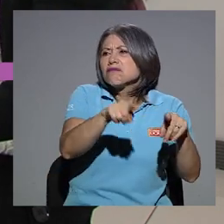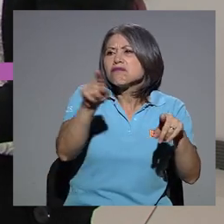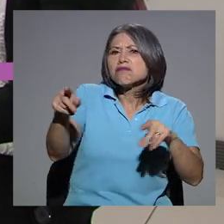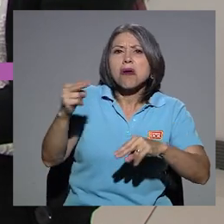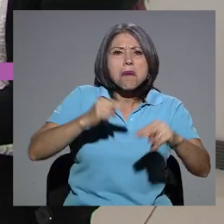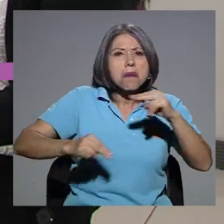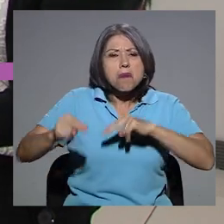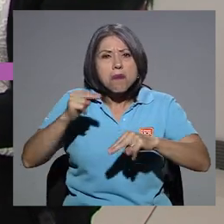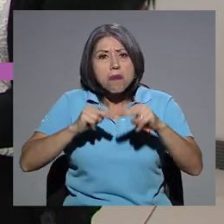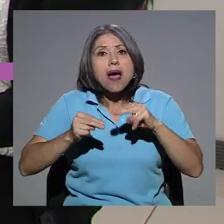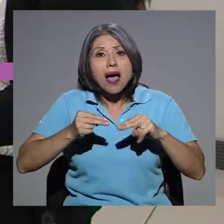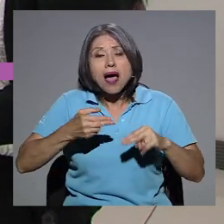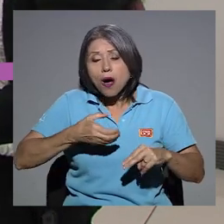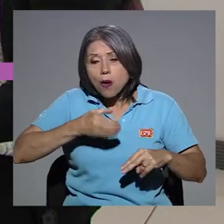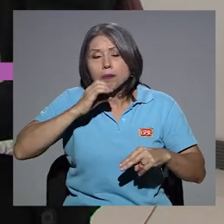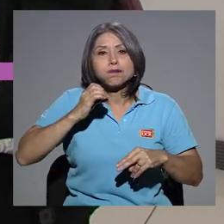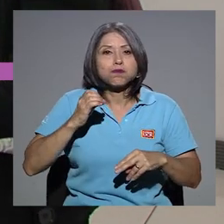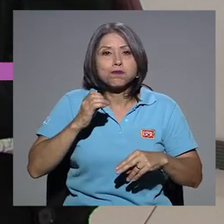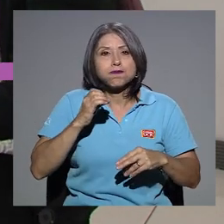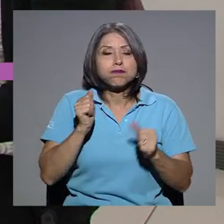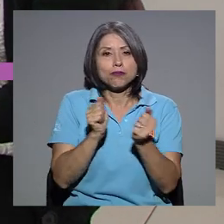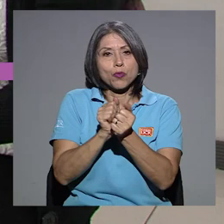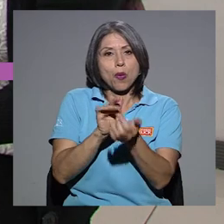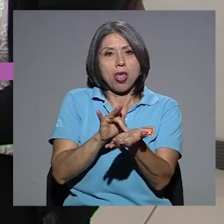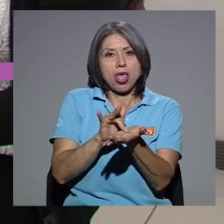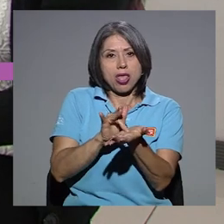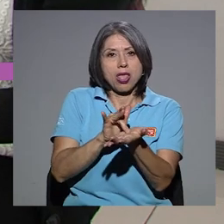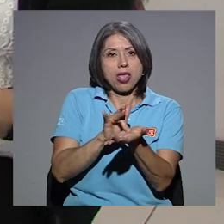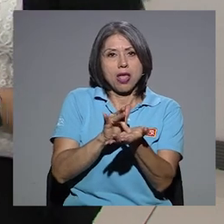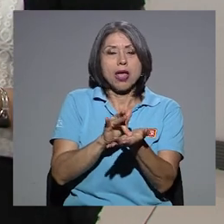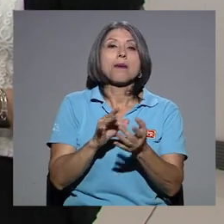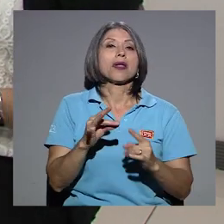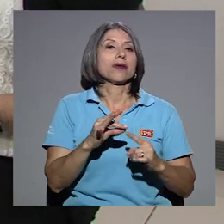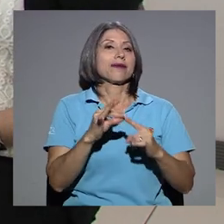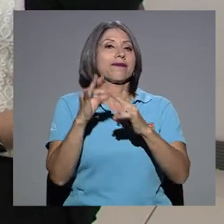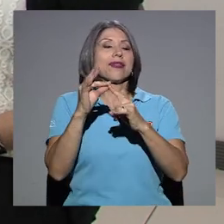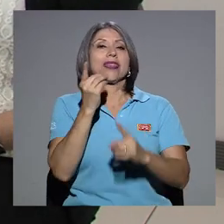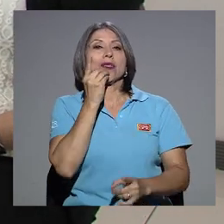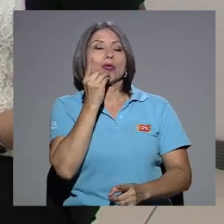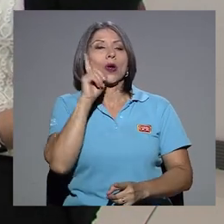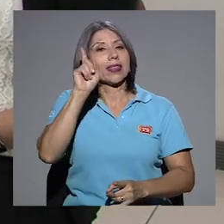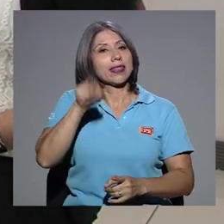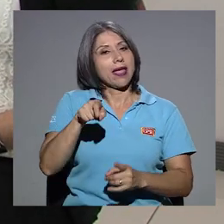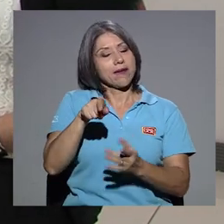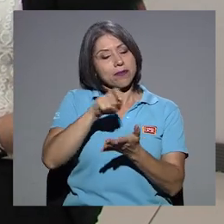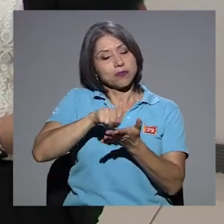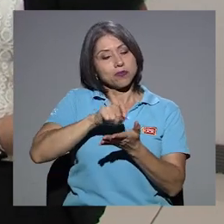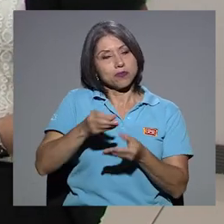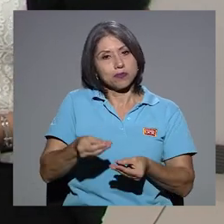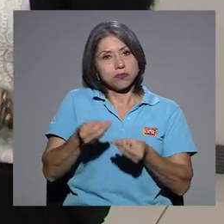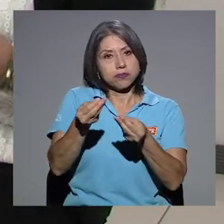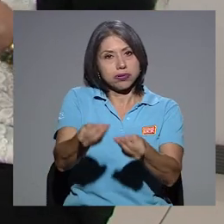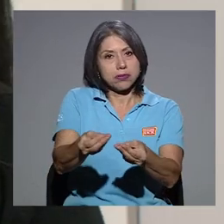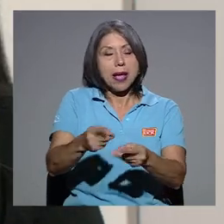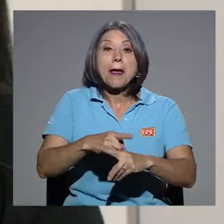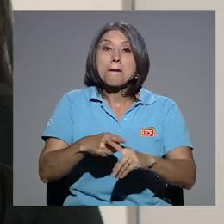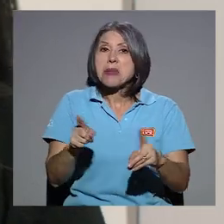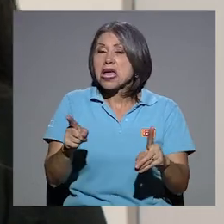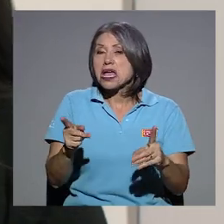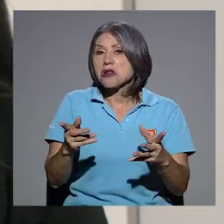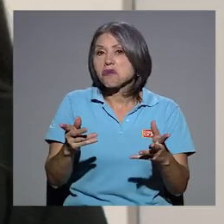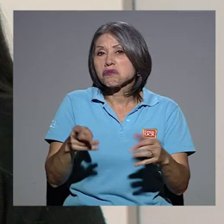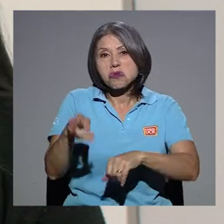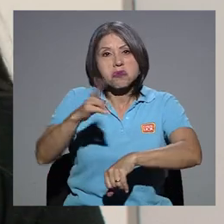enjuagues medicados, que eso sí es el odontólogo el que tiene que prescribirlos, ¿verdad? Pero los